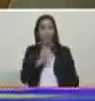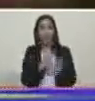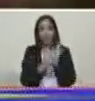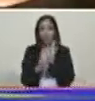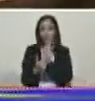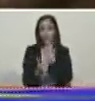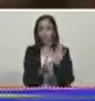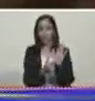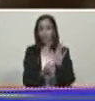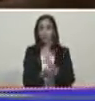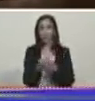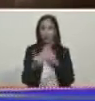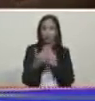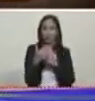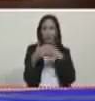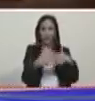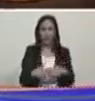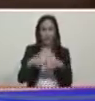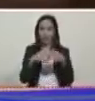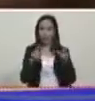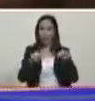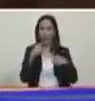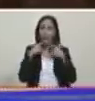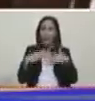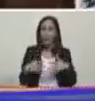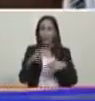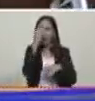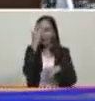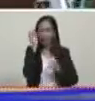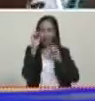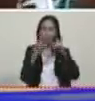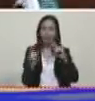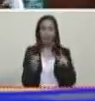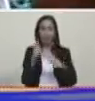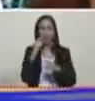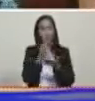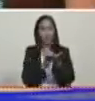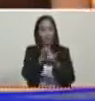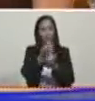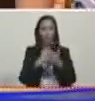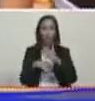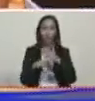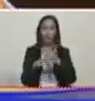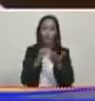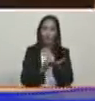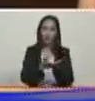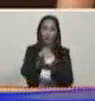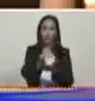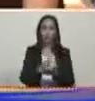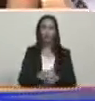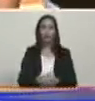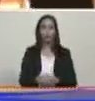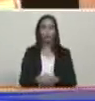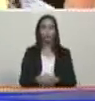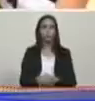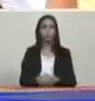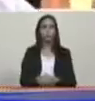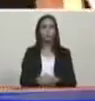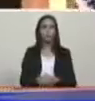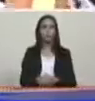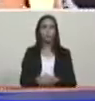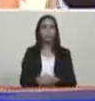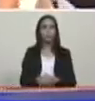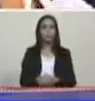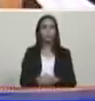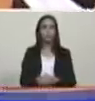concepto y por ninguna amenaza imperialista se va a perder de la memoria de todo el pueblo venezolano. Y para ello, nosotros, en